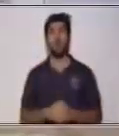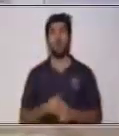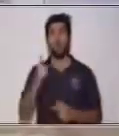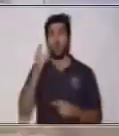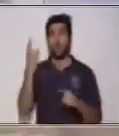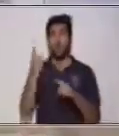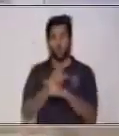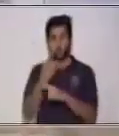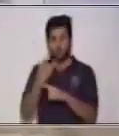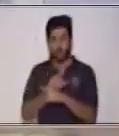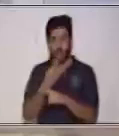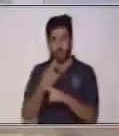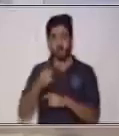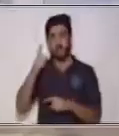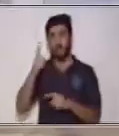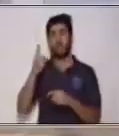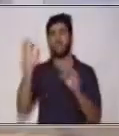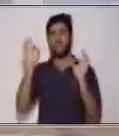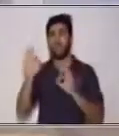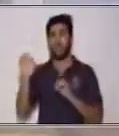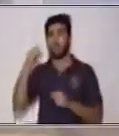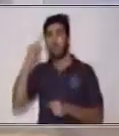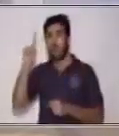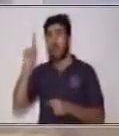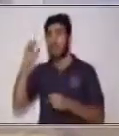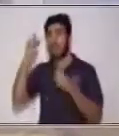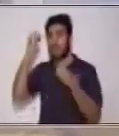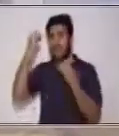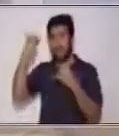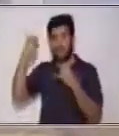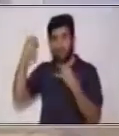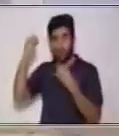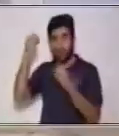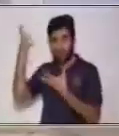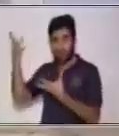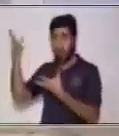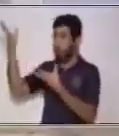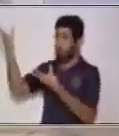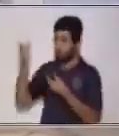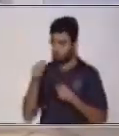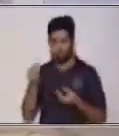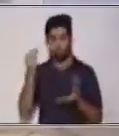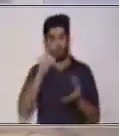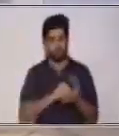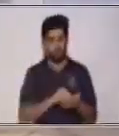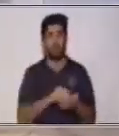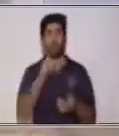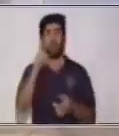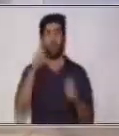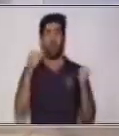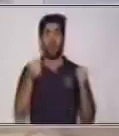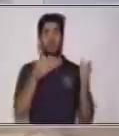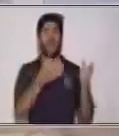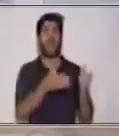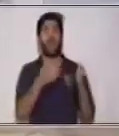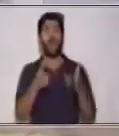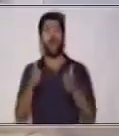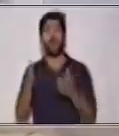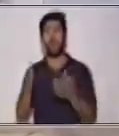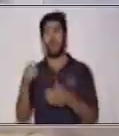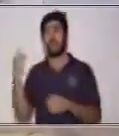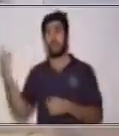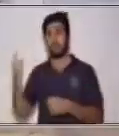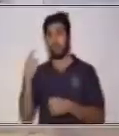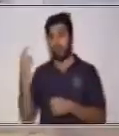de consultas. Y número tres, recuerda que tienes que trabajar el orden, tienes que trabajar